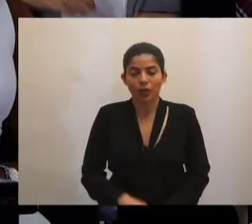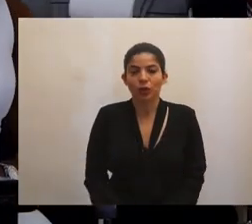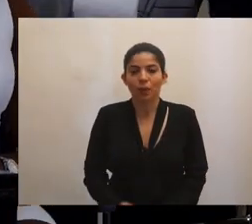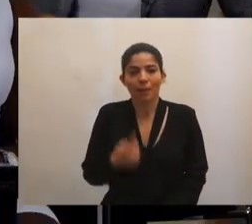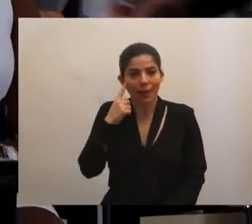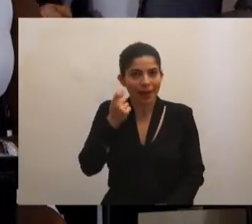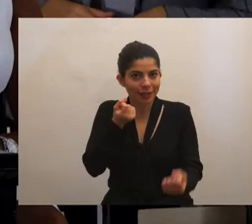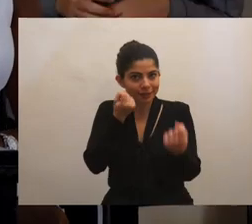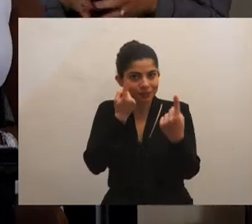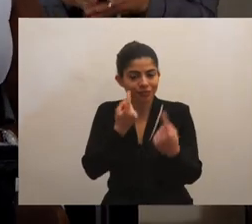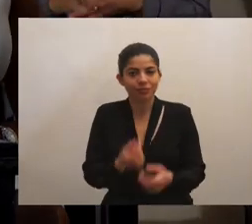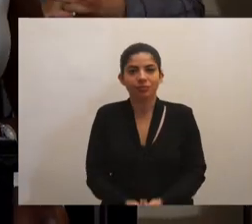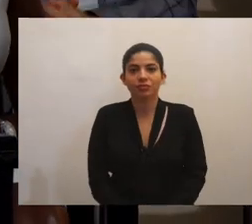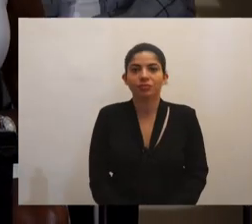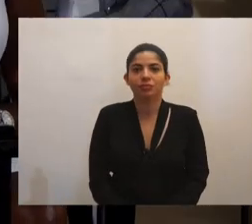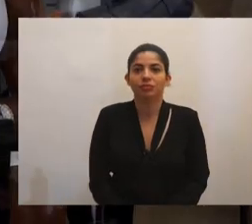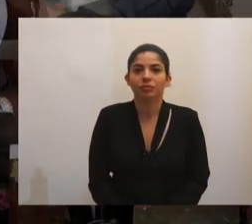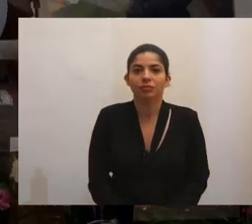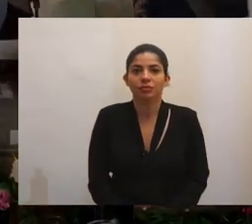entendimiento.